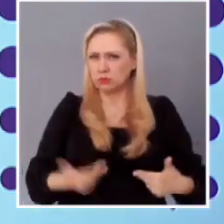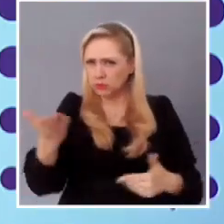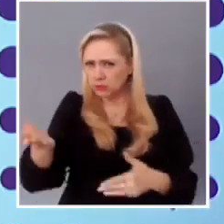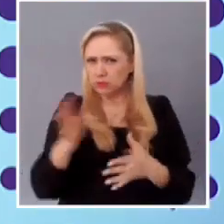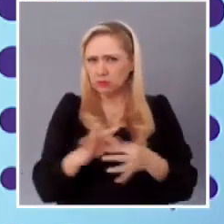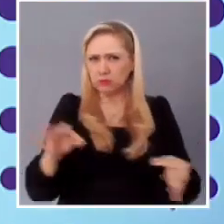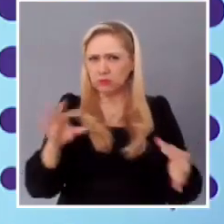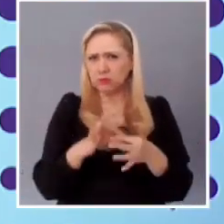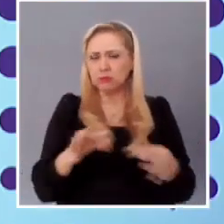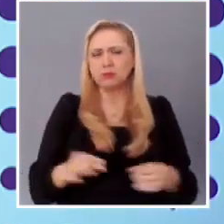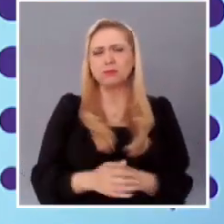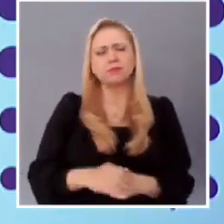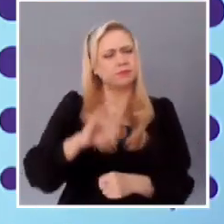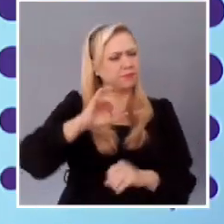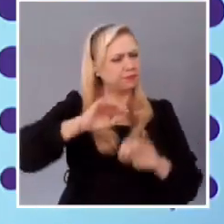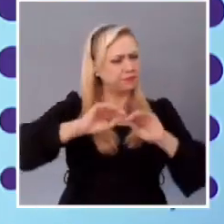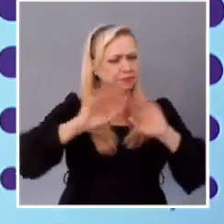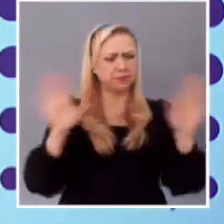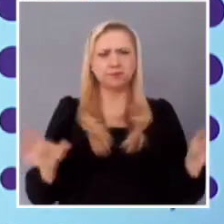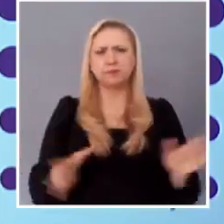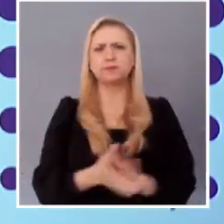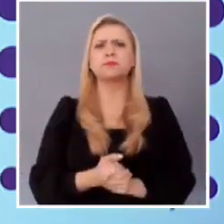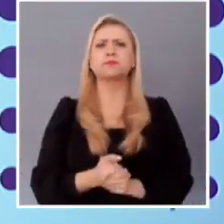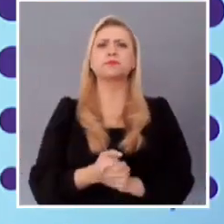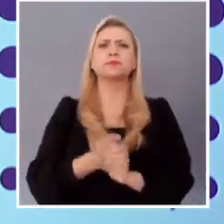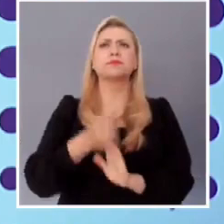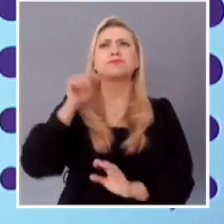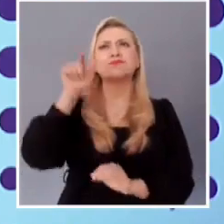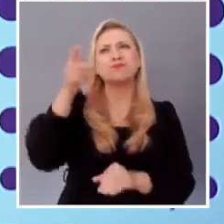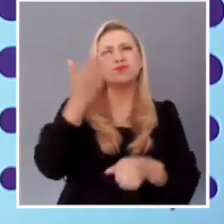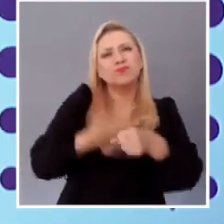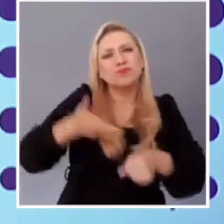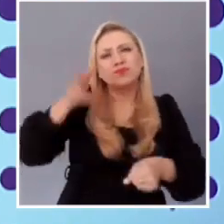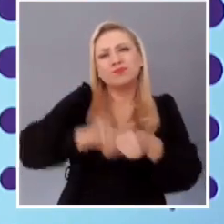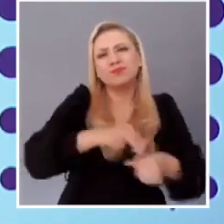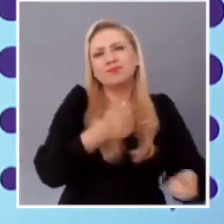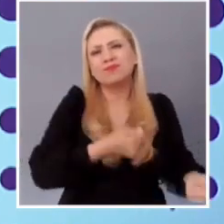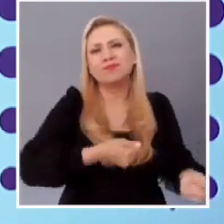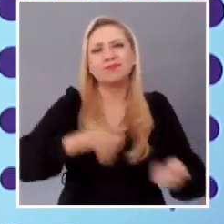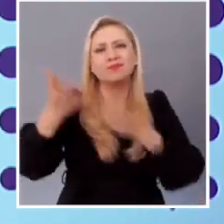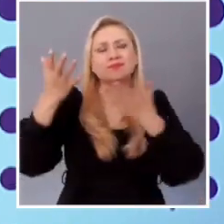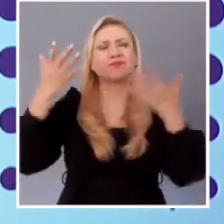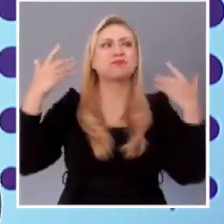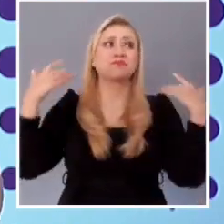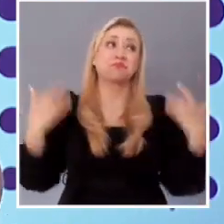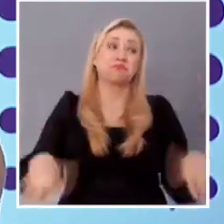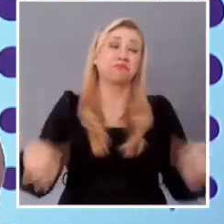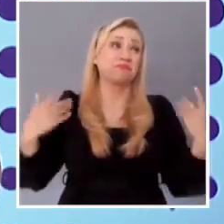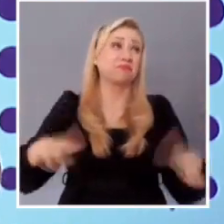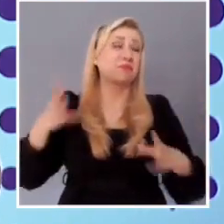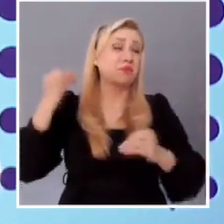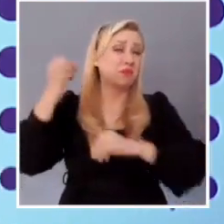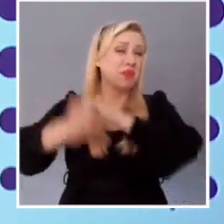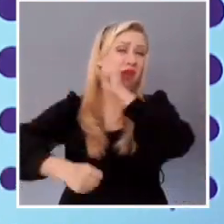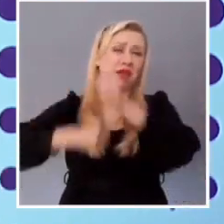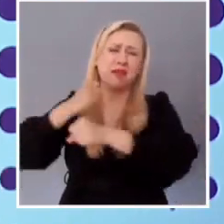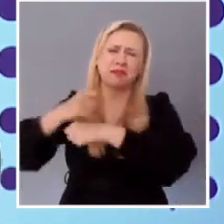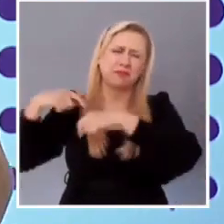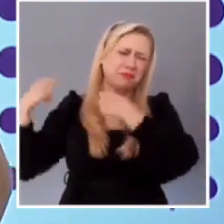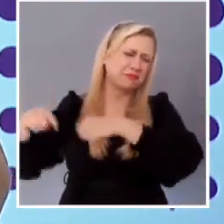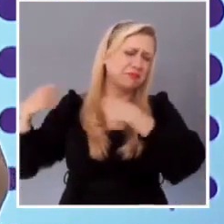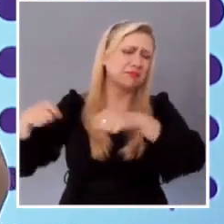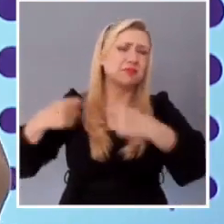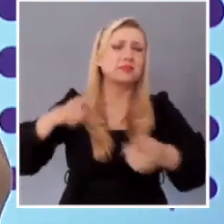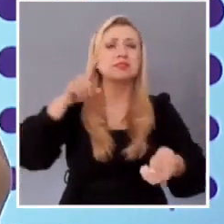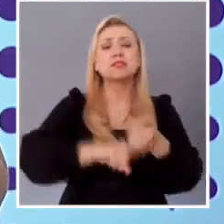Claro, el modelo de institucionalización yo creo que tendrá más de 500 años existiendo. Y es este modelo en donde se acostumbraba a separar a